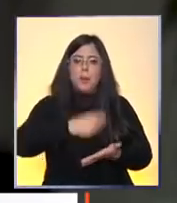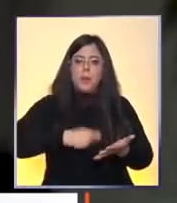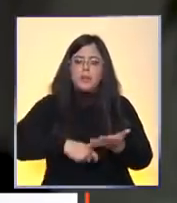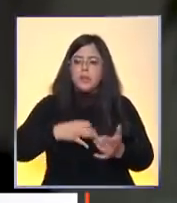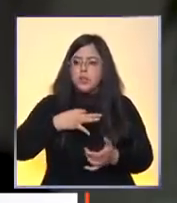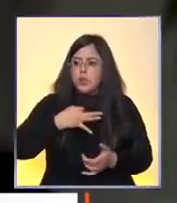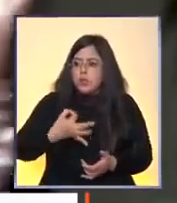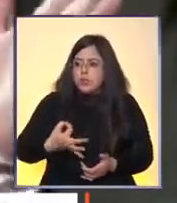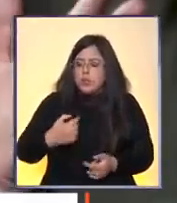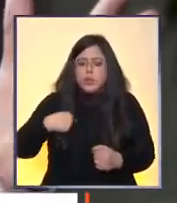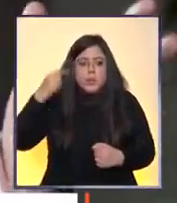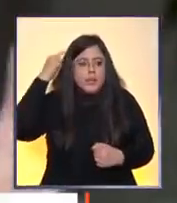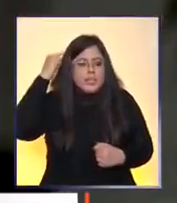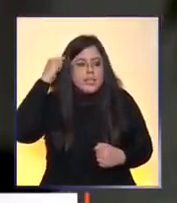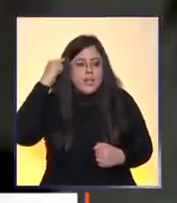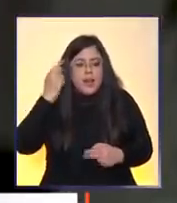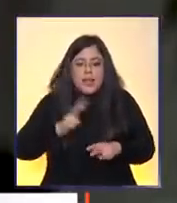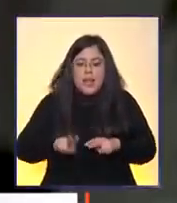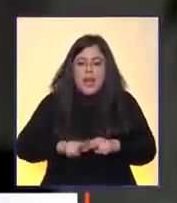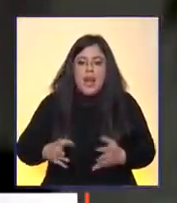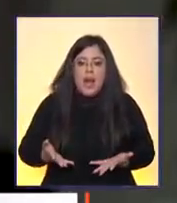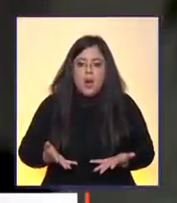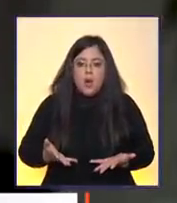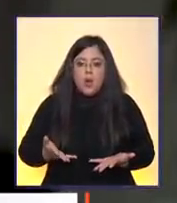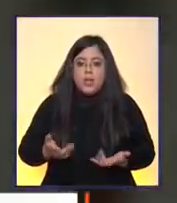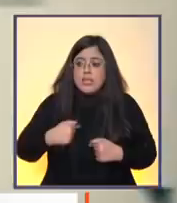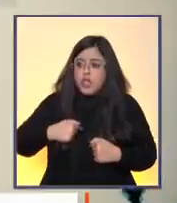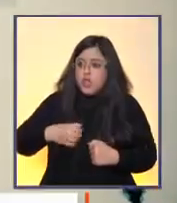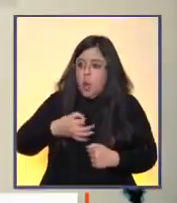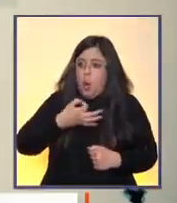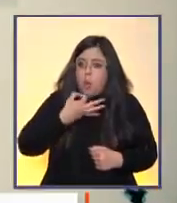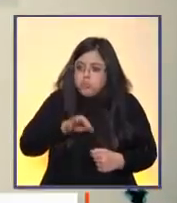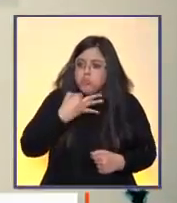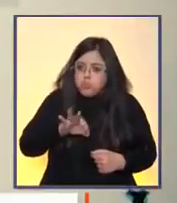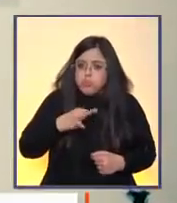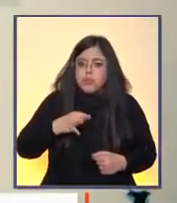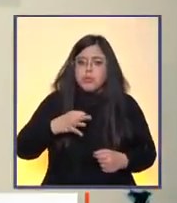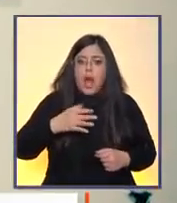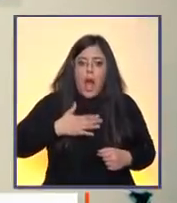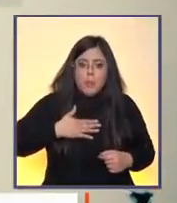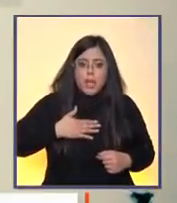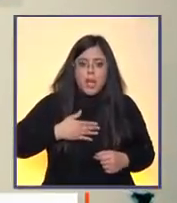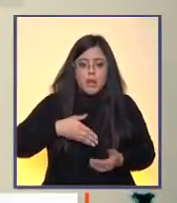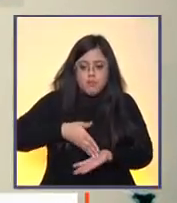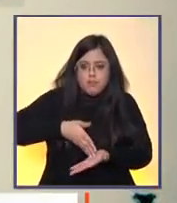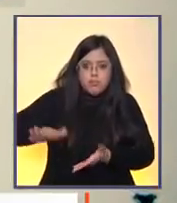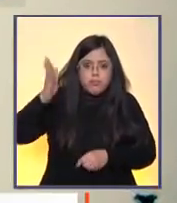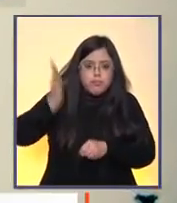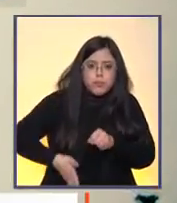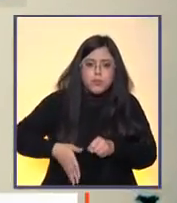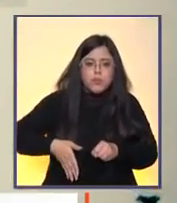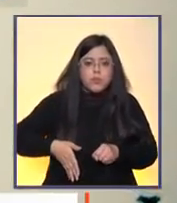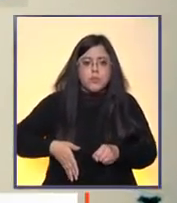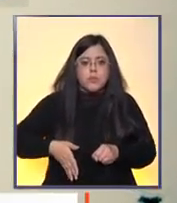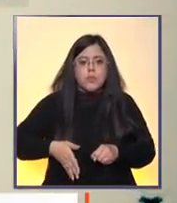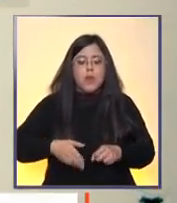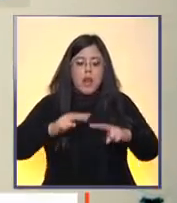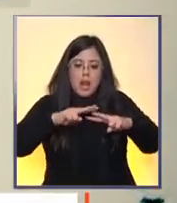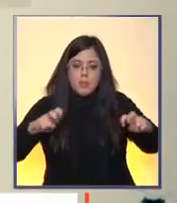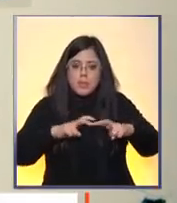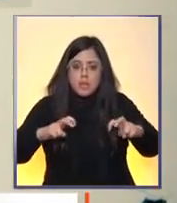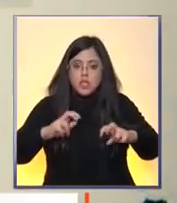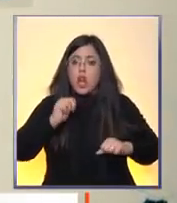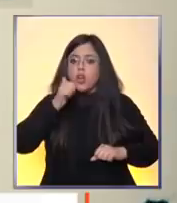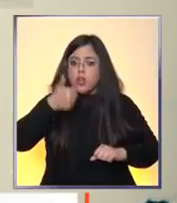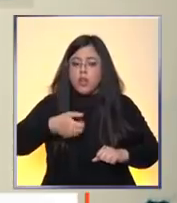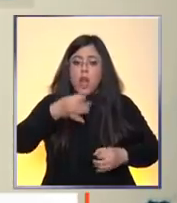yo pensaba entre mí, yo hago esto, me van a estar cagando de aquí. De acuerdo a la investigación, al día siguiente, la jueza